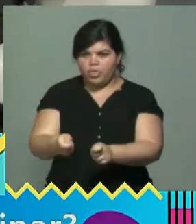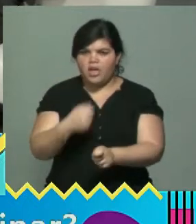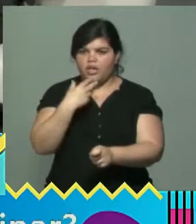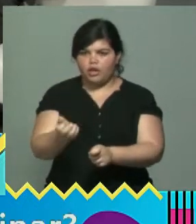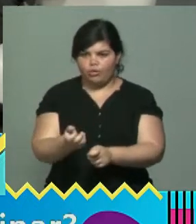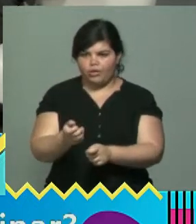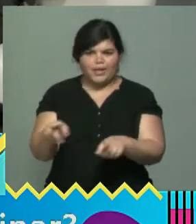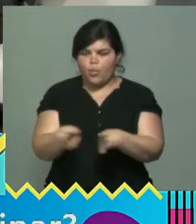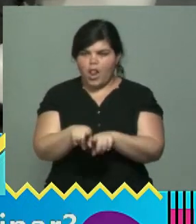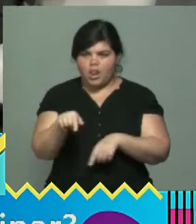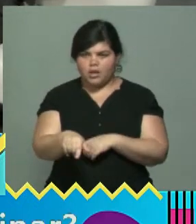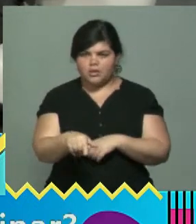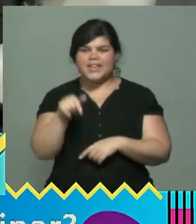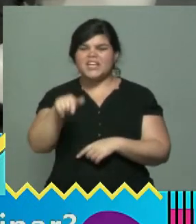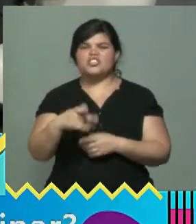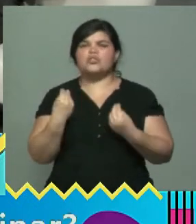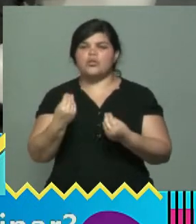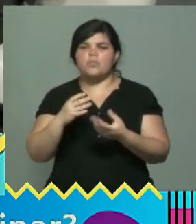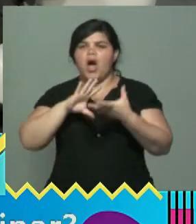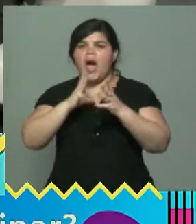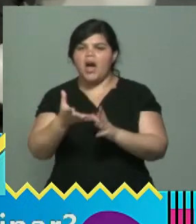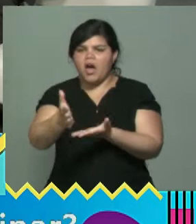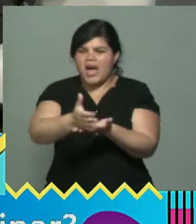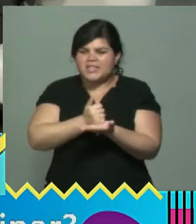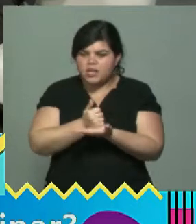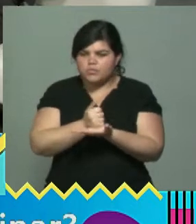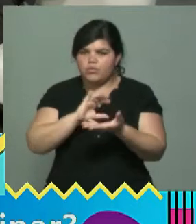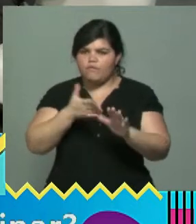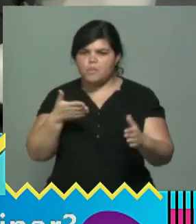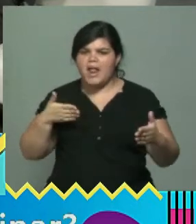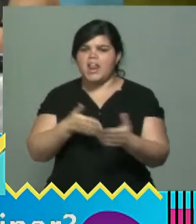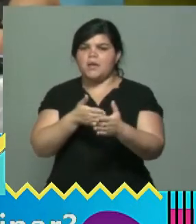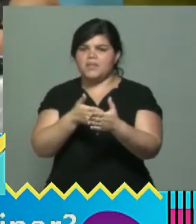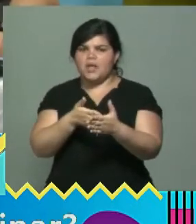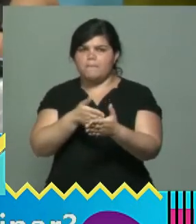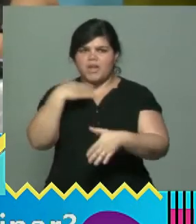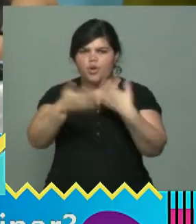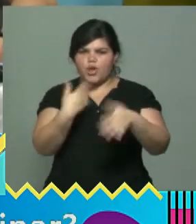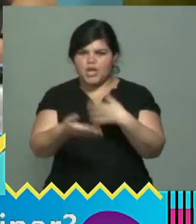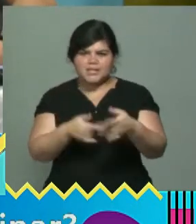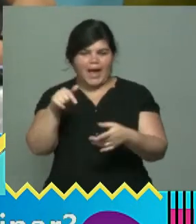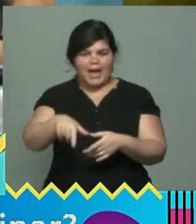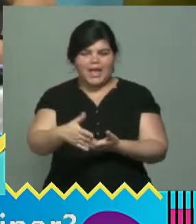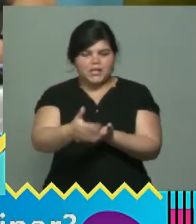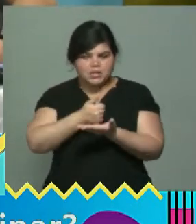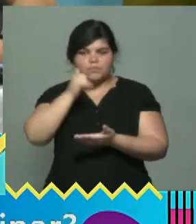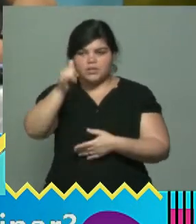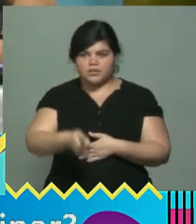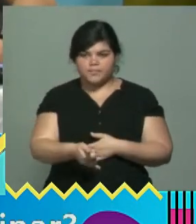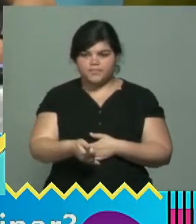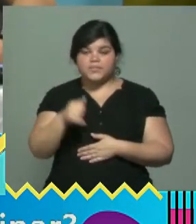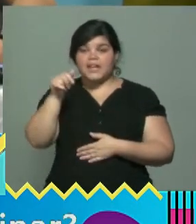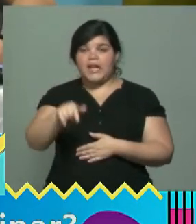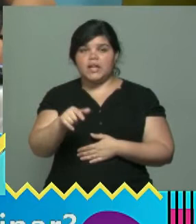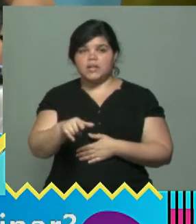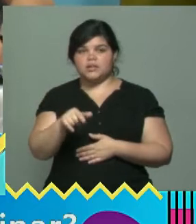realidad está reconociendo una forma de colocar límites de manera violenta, pero lo reconoce. Y eso para nosotros en la clínica era